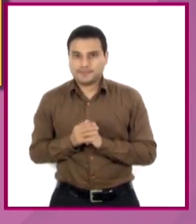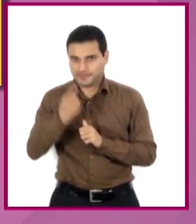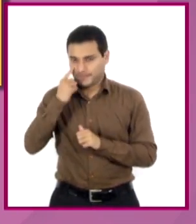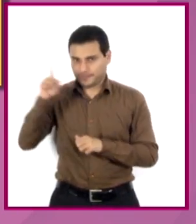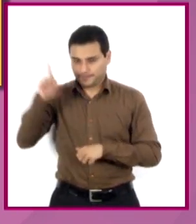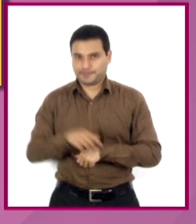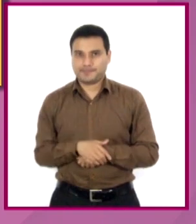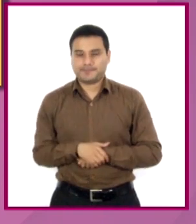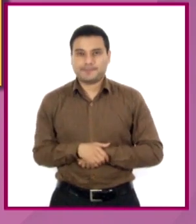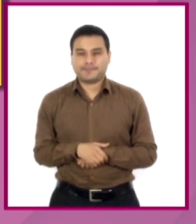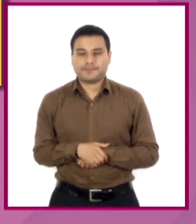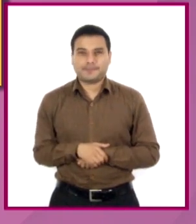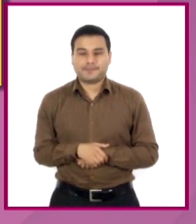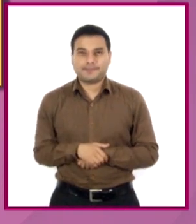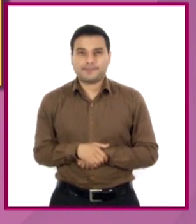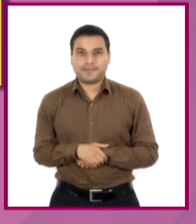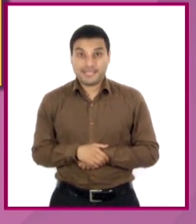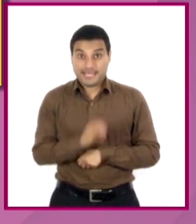Por ejemplo,